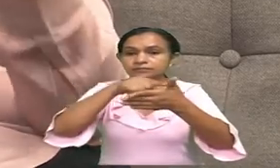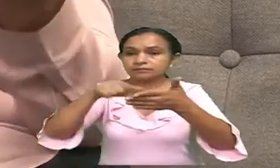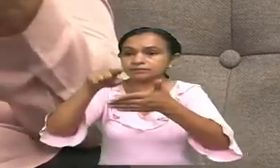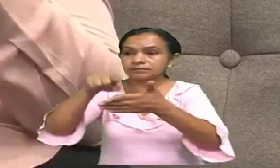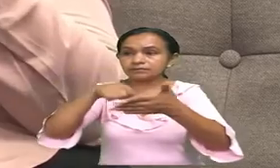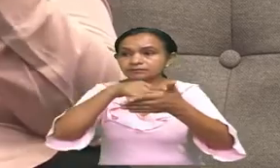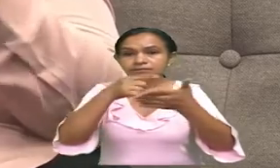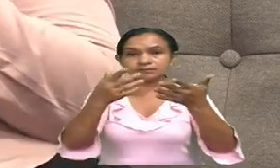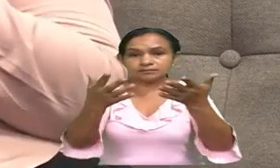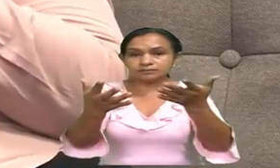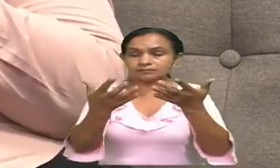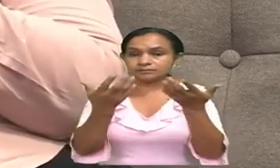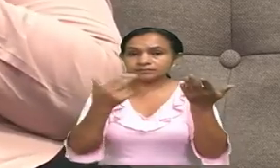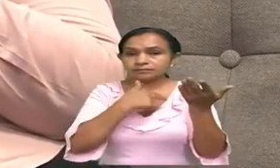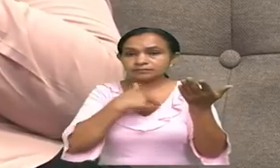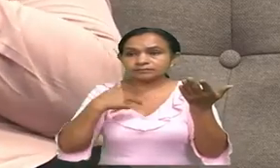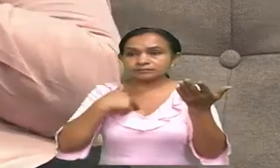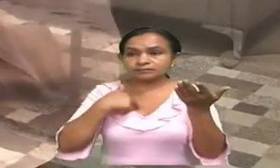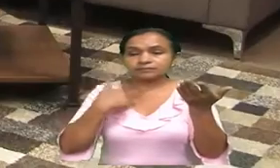se quiere